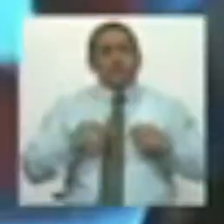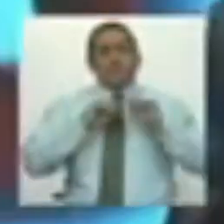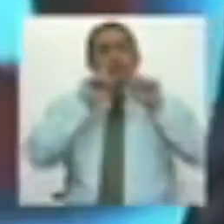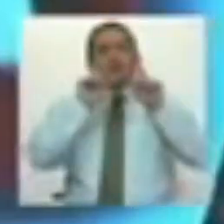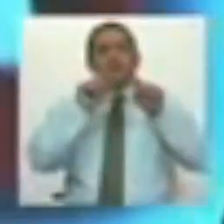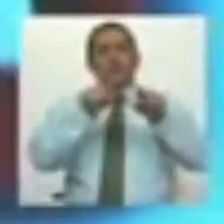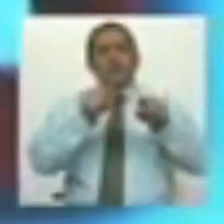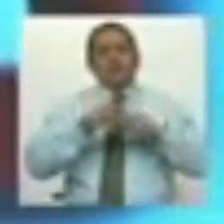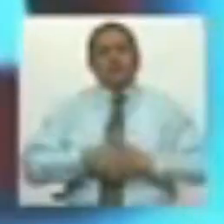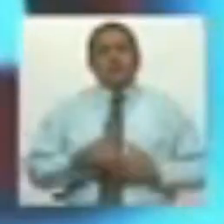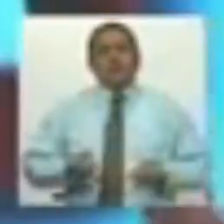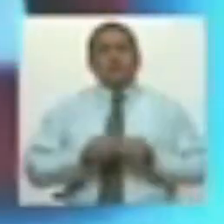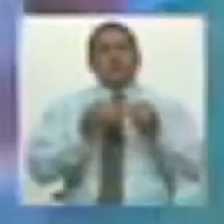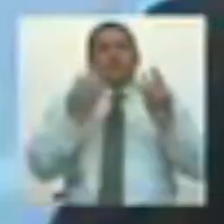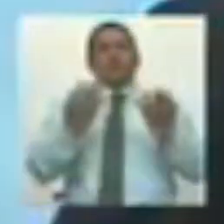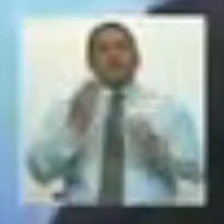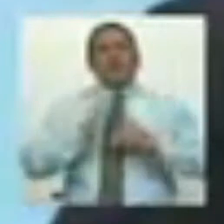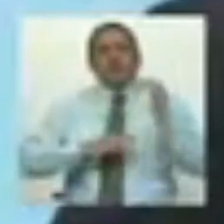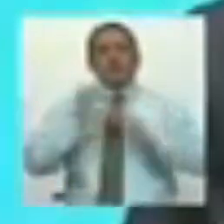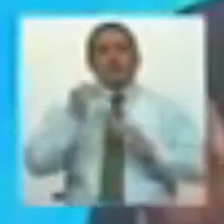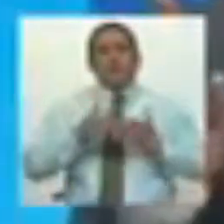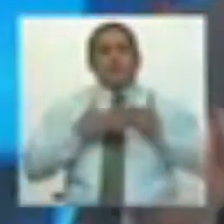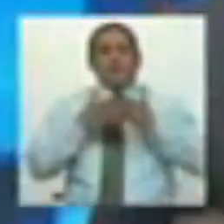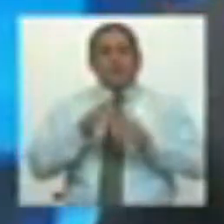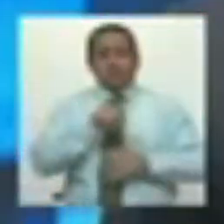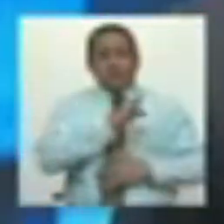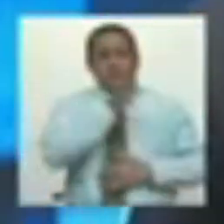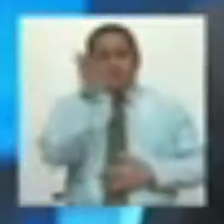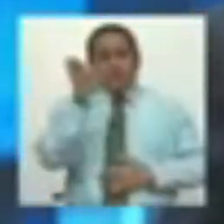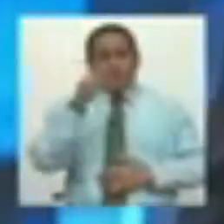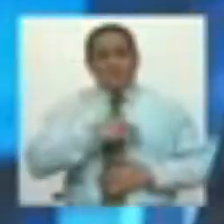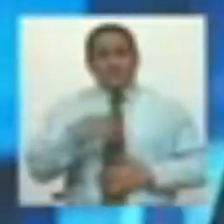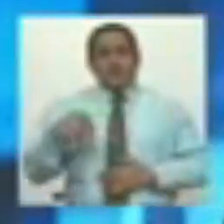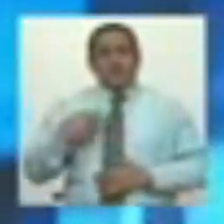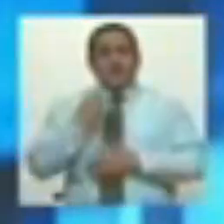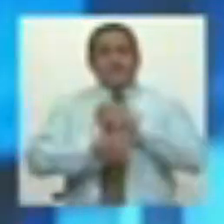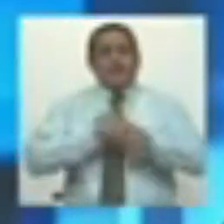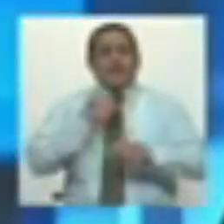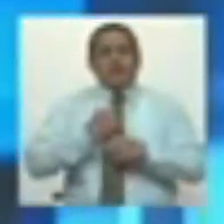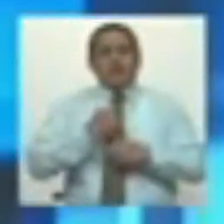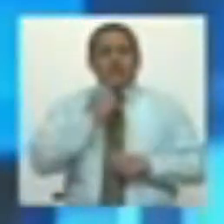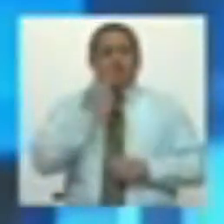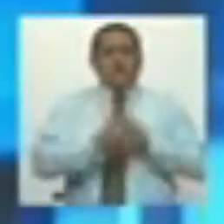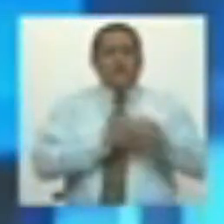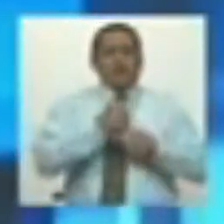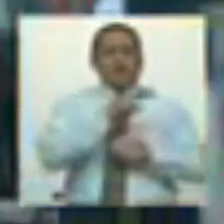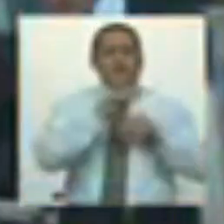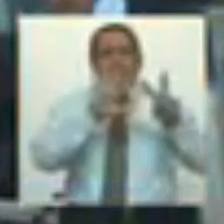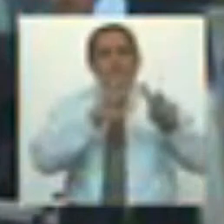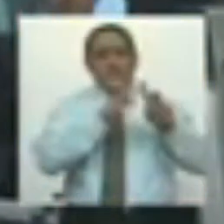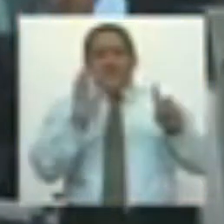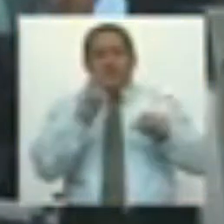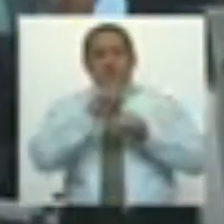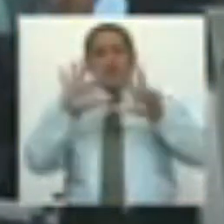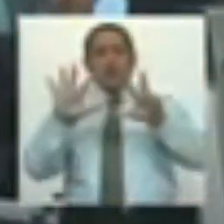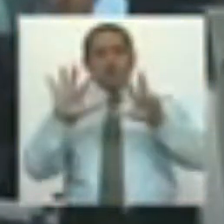usted cuánto se ha reconstruido disco usted fue ministro entre el 2002 años 2007 y